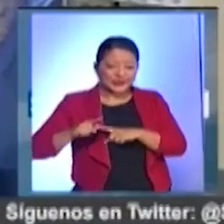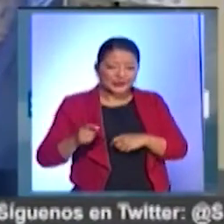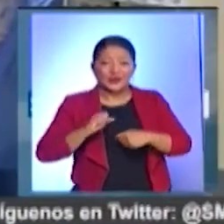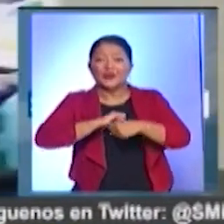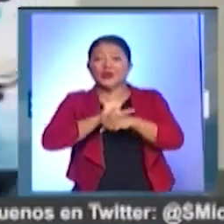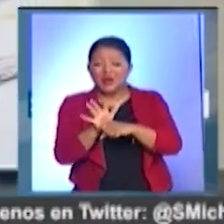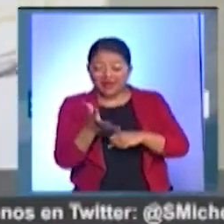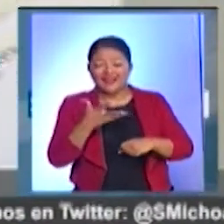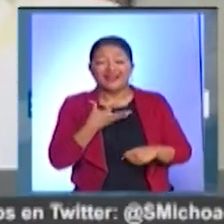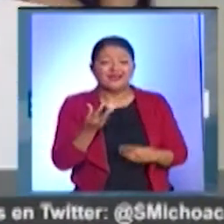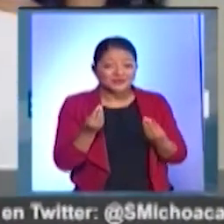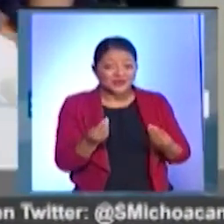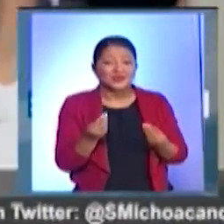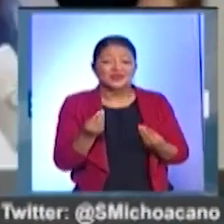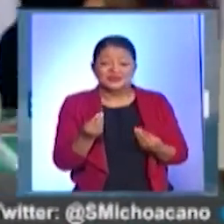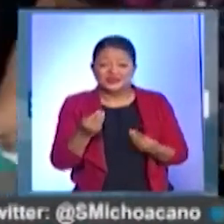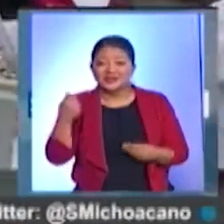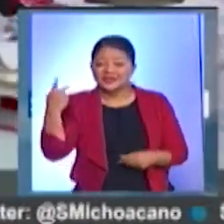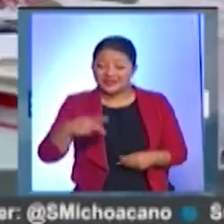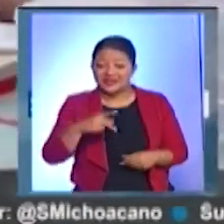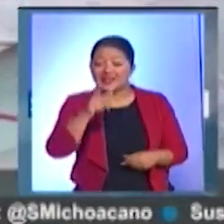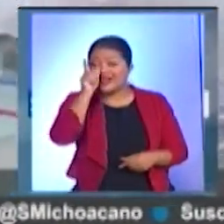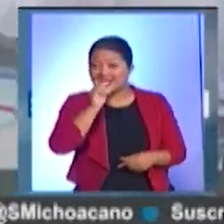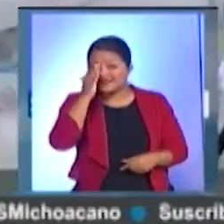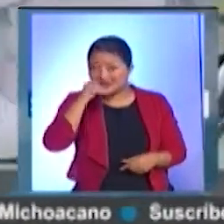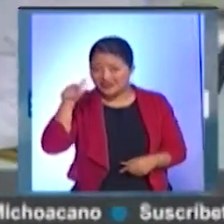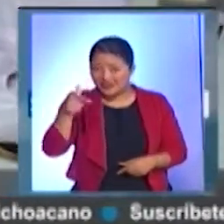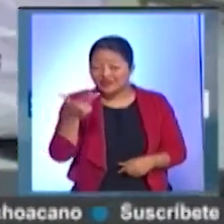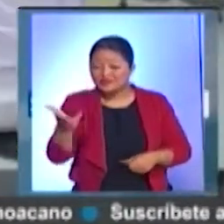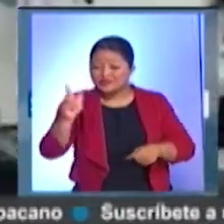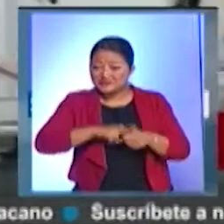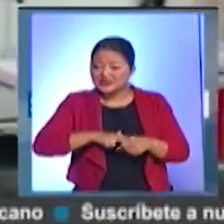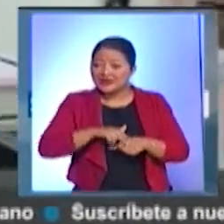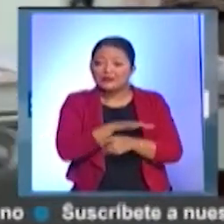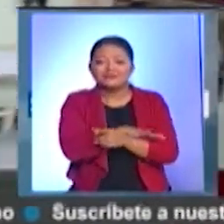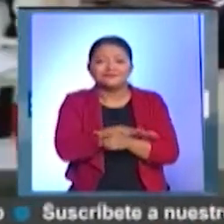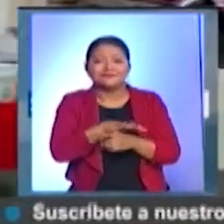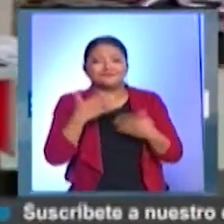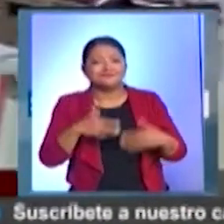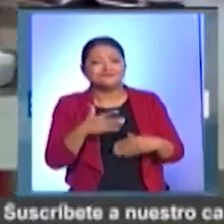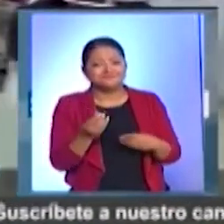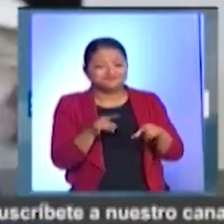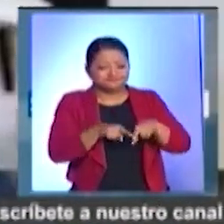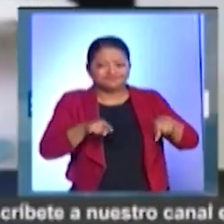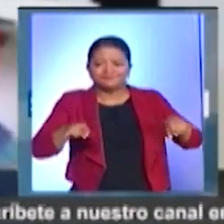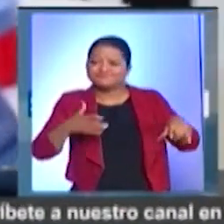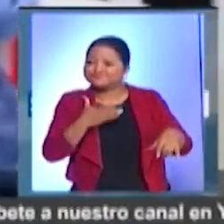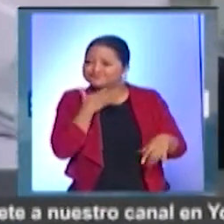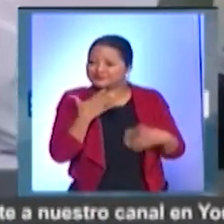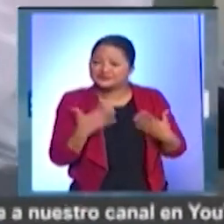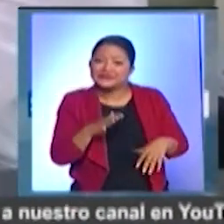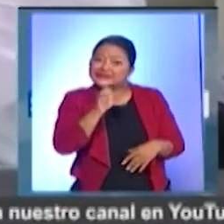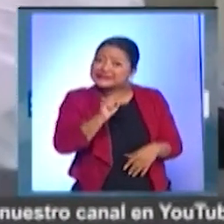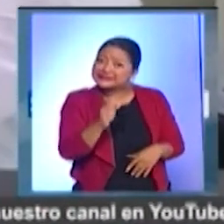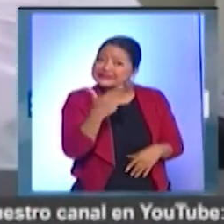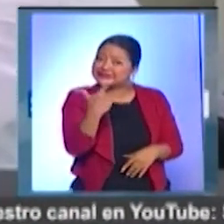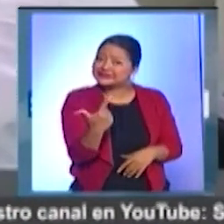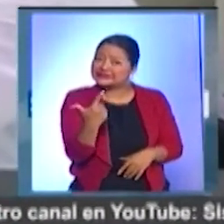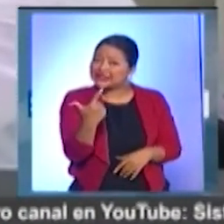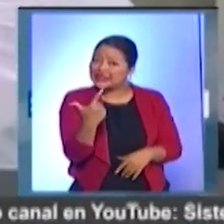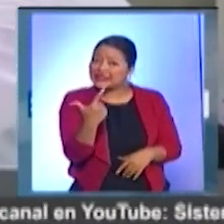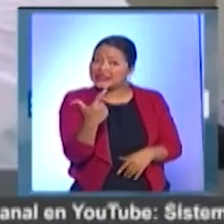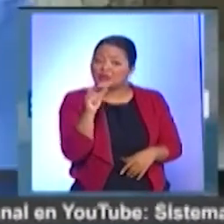con 1.019 en nosocomios del municipio de lázaro cárdenas se mantienen a la alza y hoy se encuentran en 67 punto 4 puntos